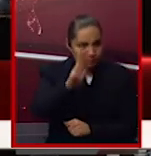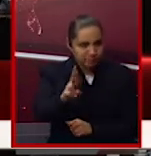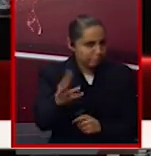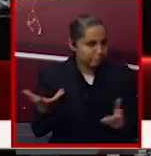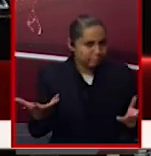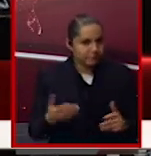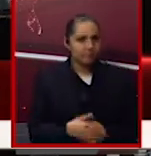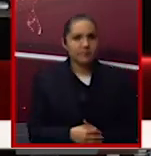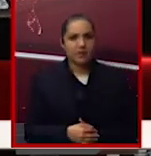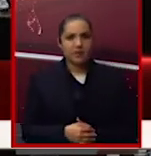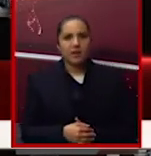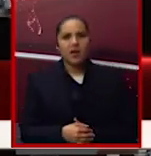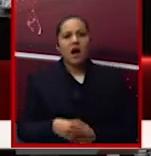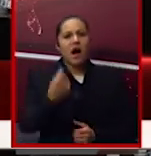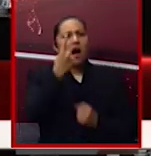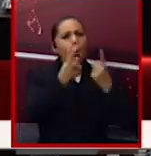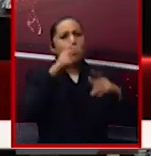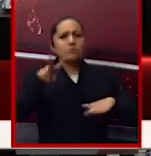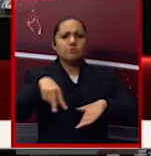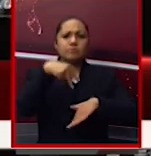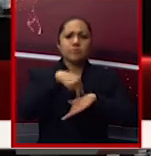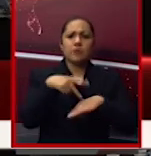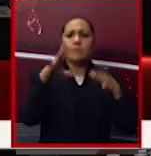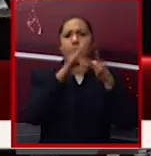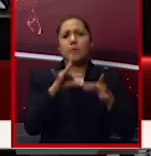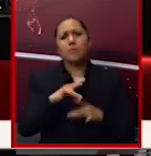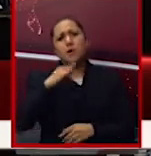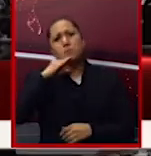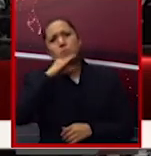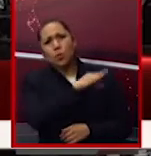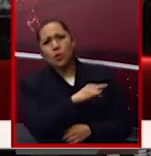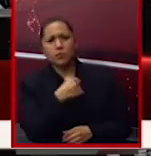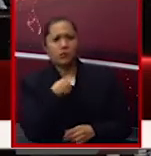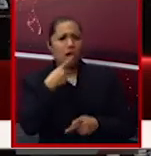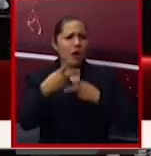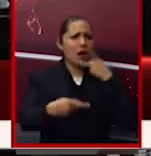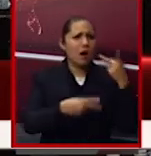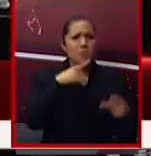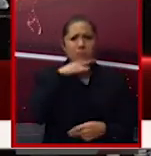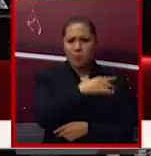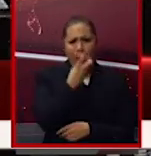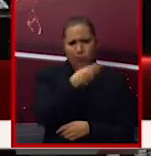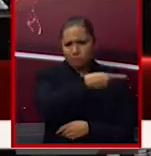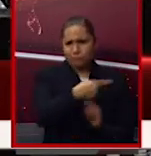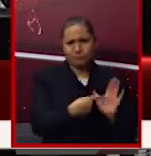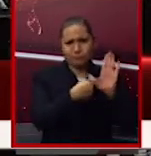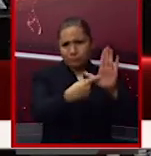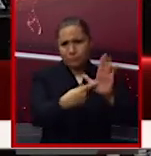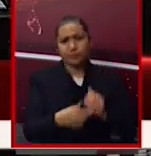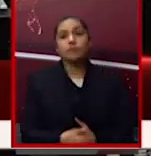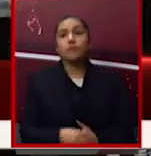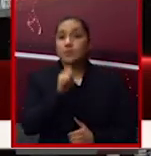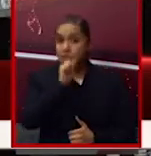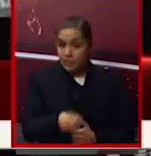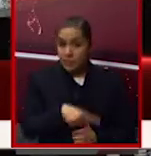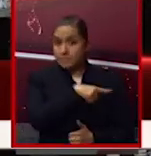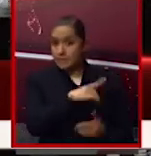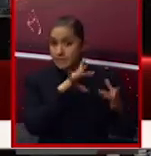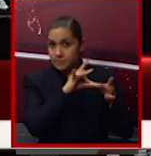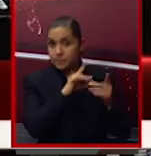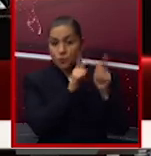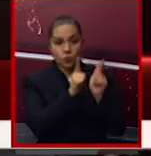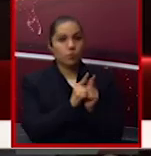Las posturas hipócritas y misóginas los exhiben. Bueno, explicó además ahí en tribuna que el Partido Revolución Institucional